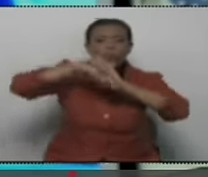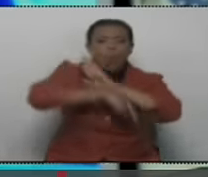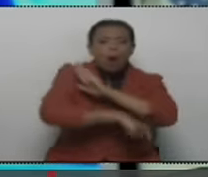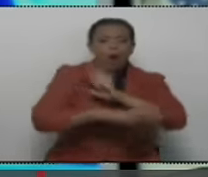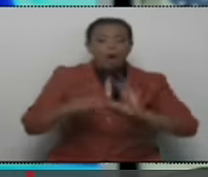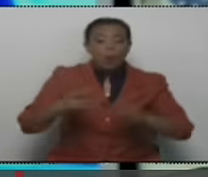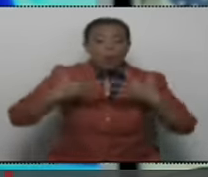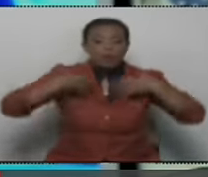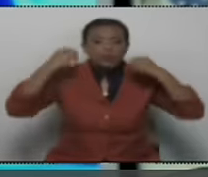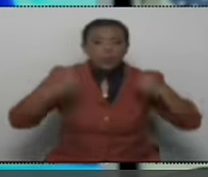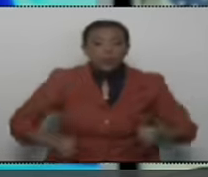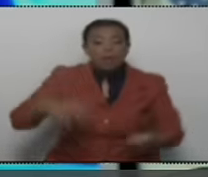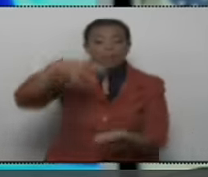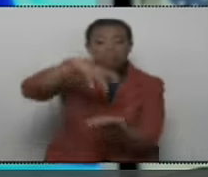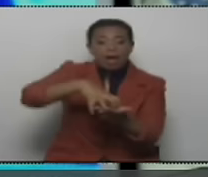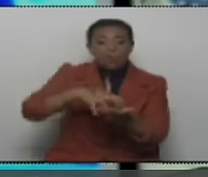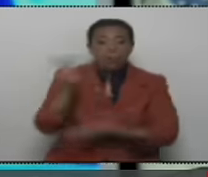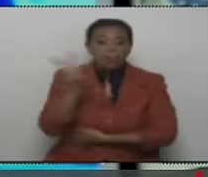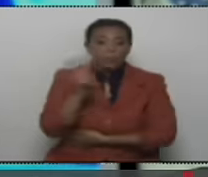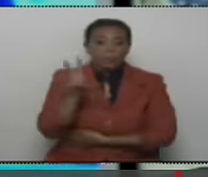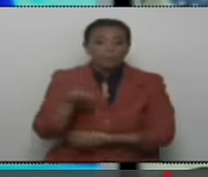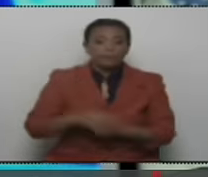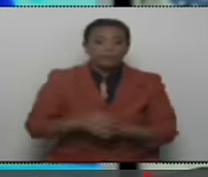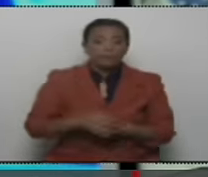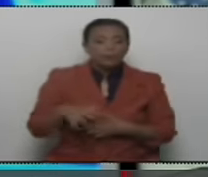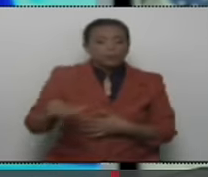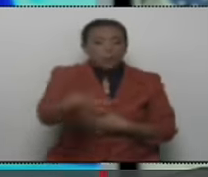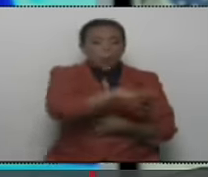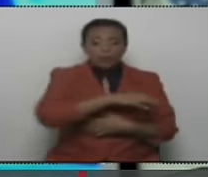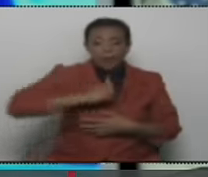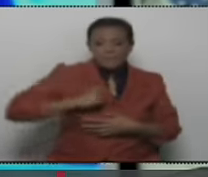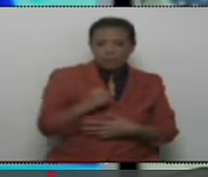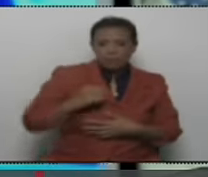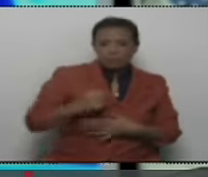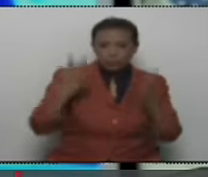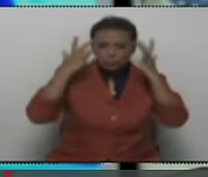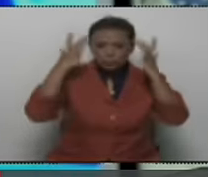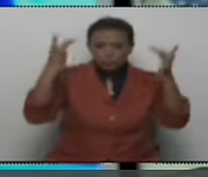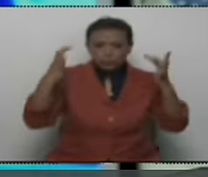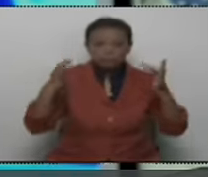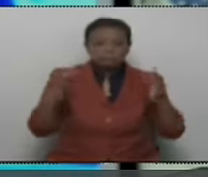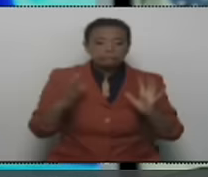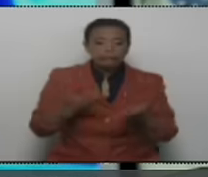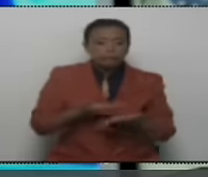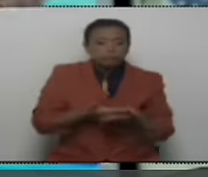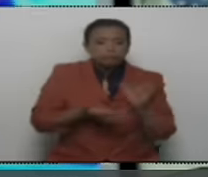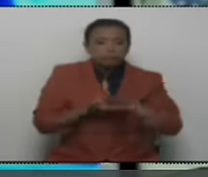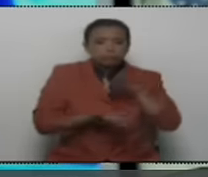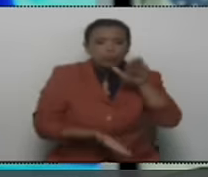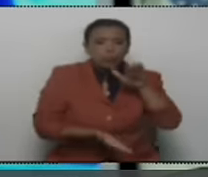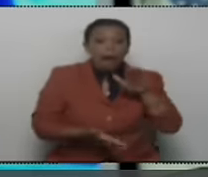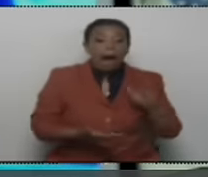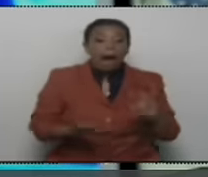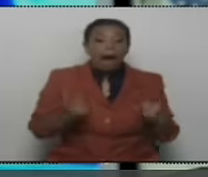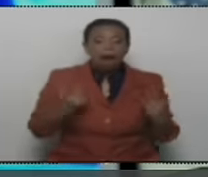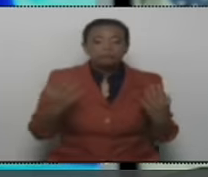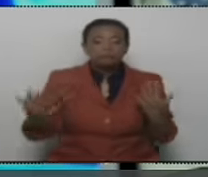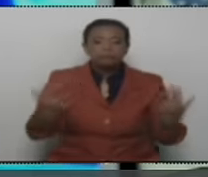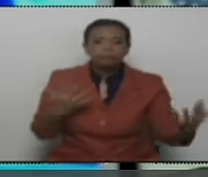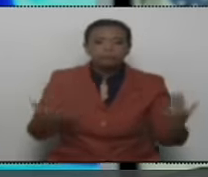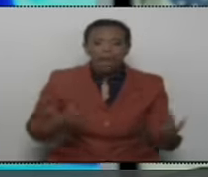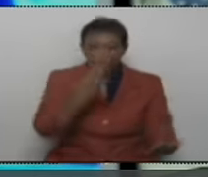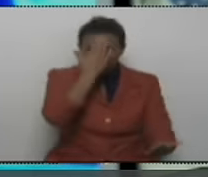órganos de seguridad del Estado venezolano. Y allí hemos abierto tres frentes principales, ¿no? El